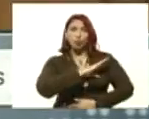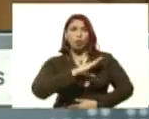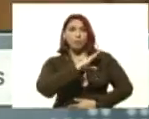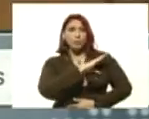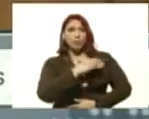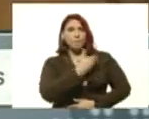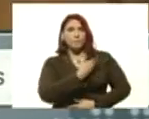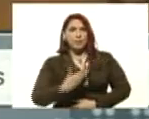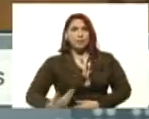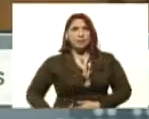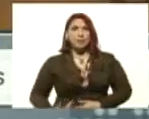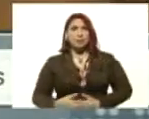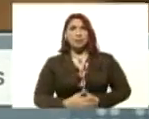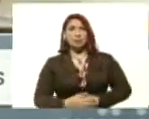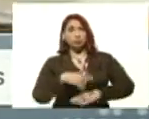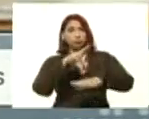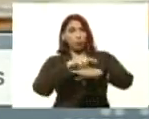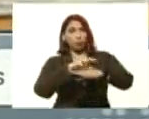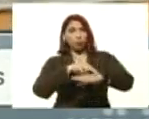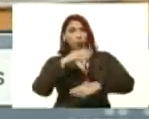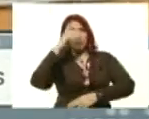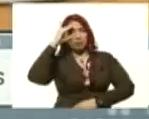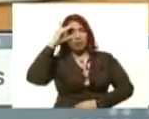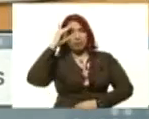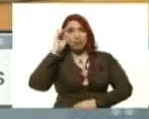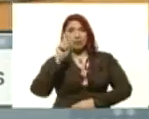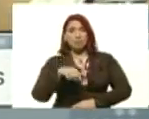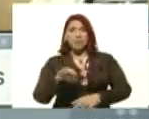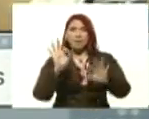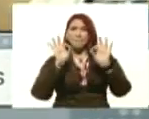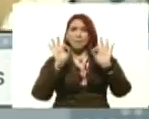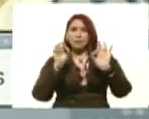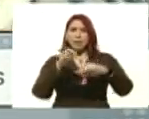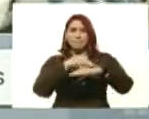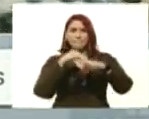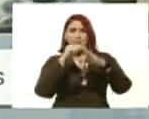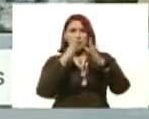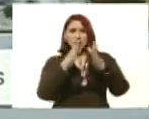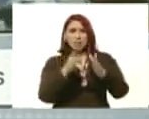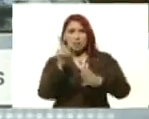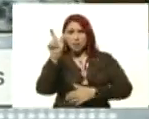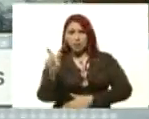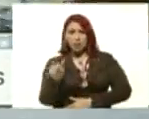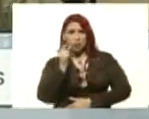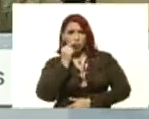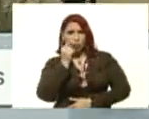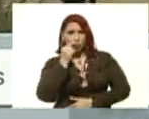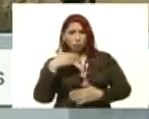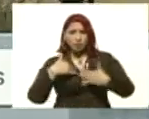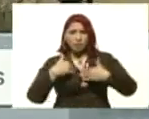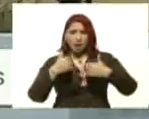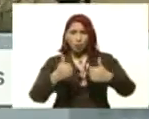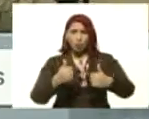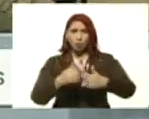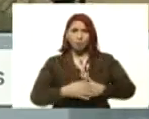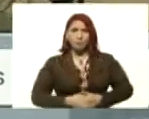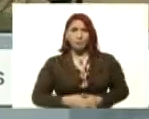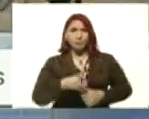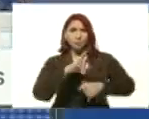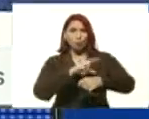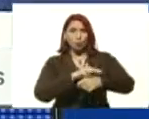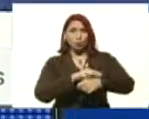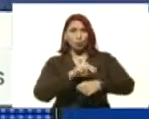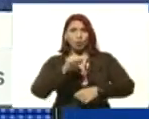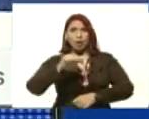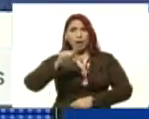Presidencial, a la doctora Delcy y en especial al ministro de Salud, el doctor